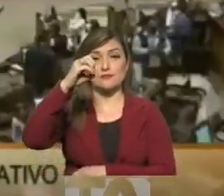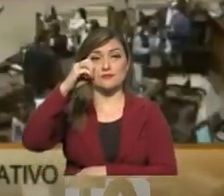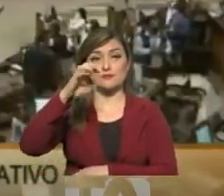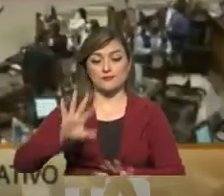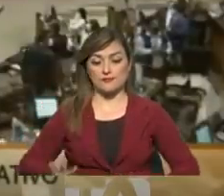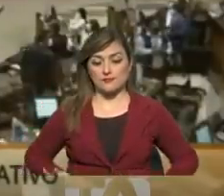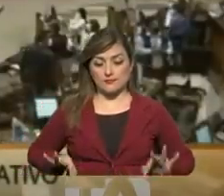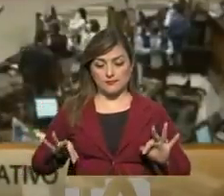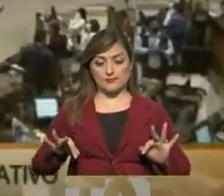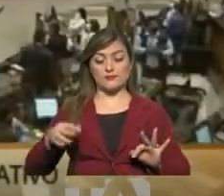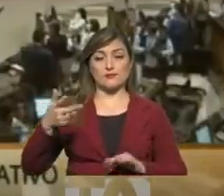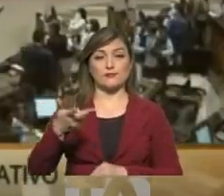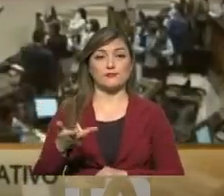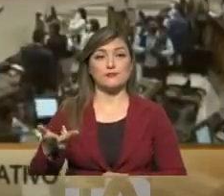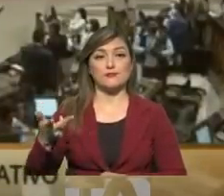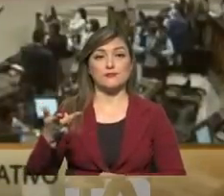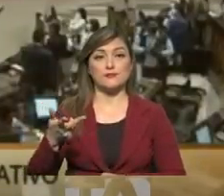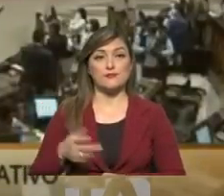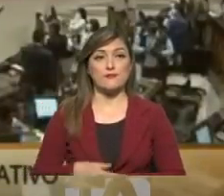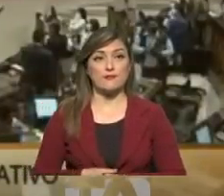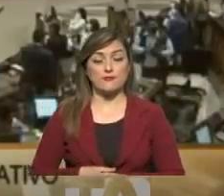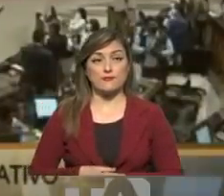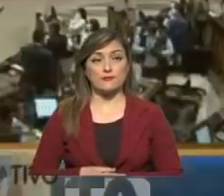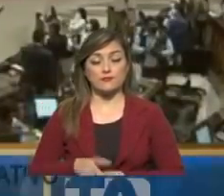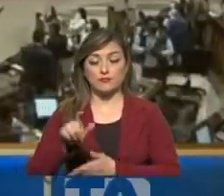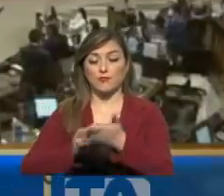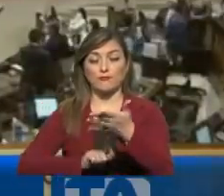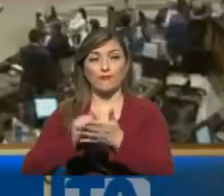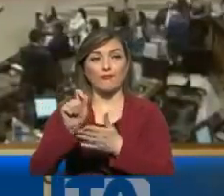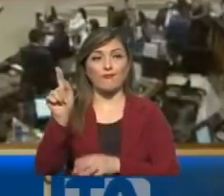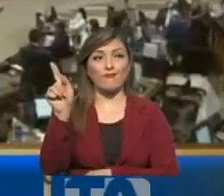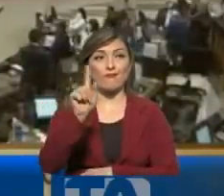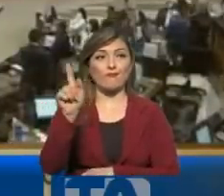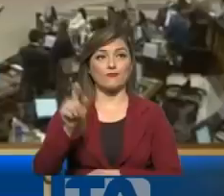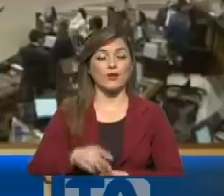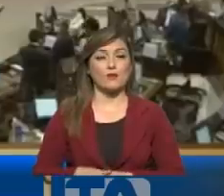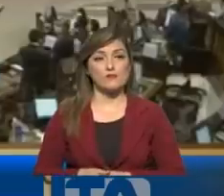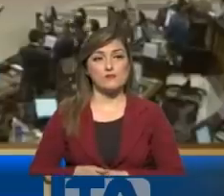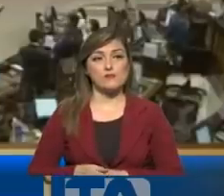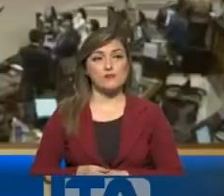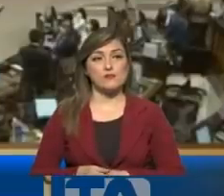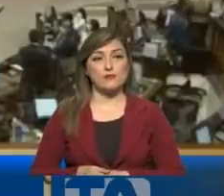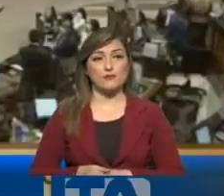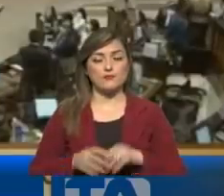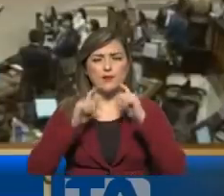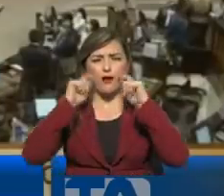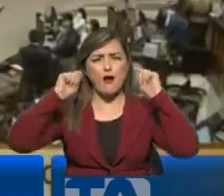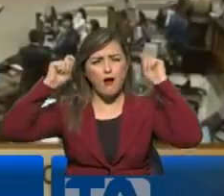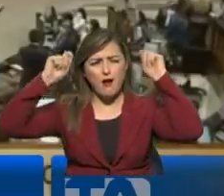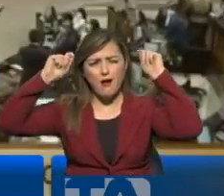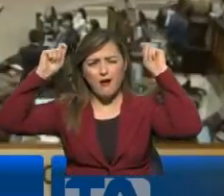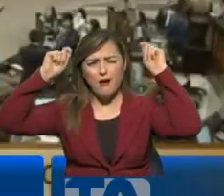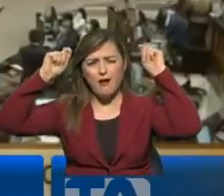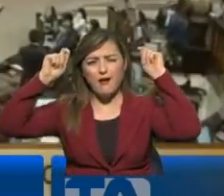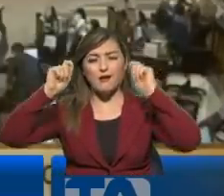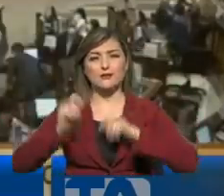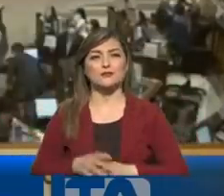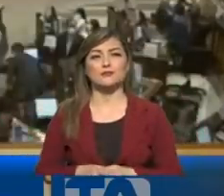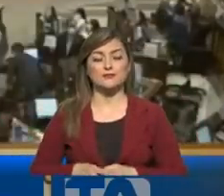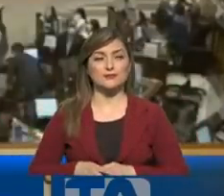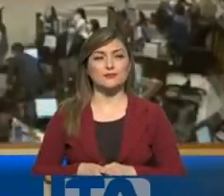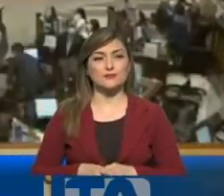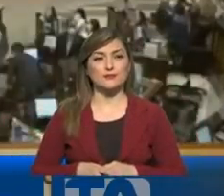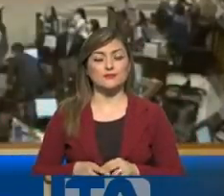Abstenciones, 3. No ha sido aprobada la moción presentada por el de